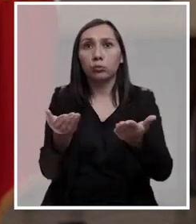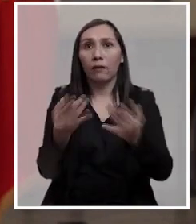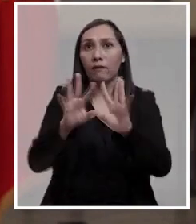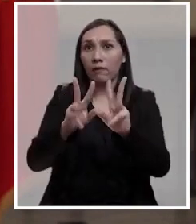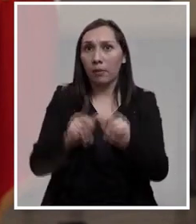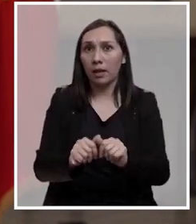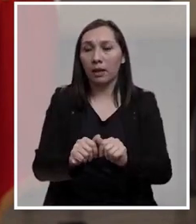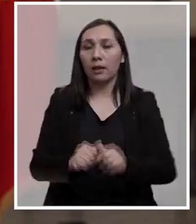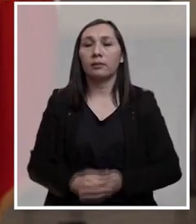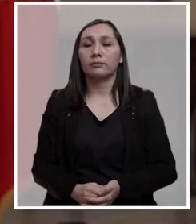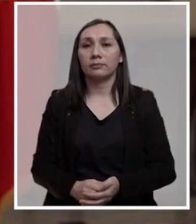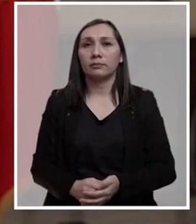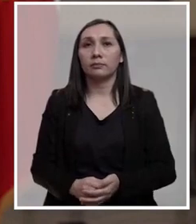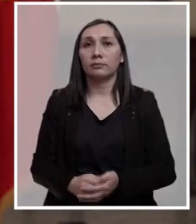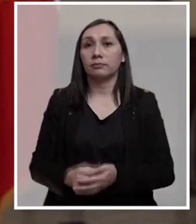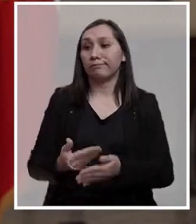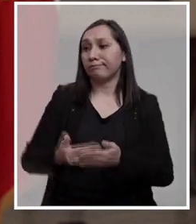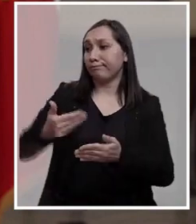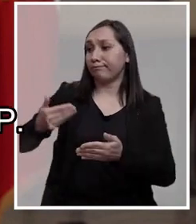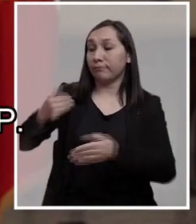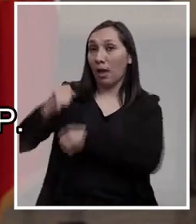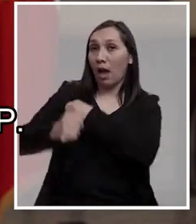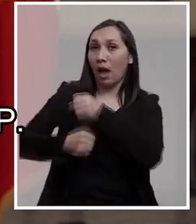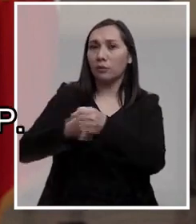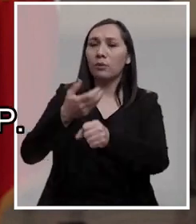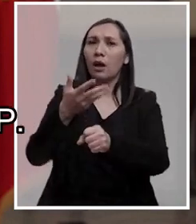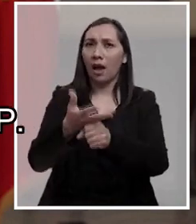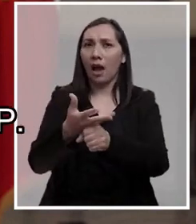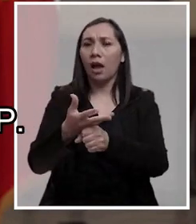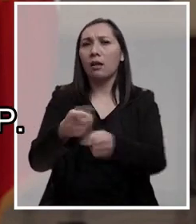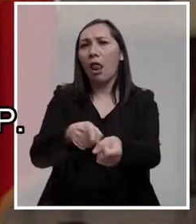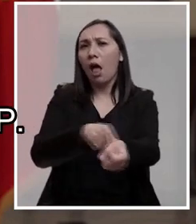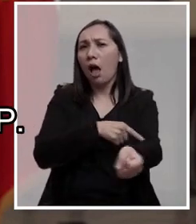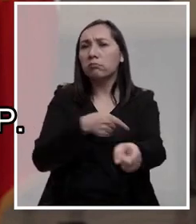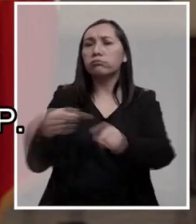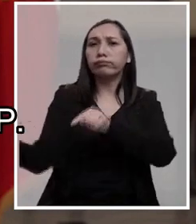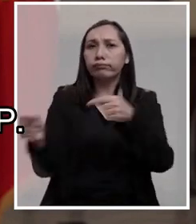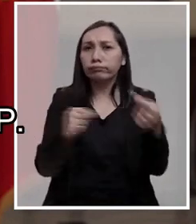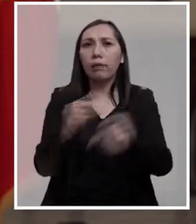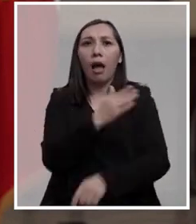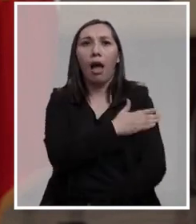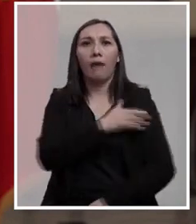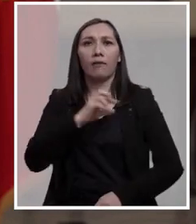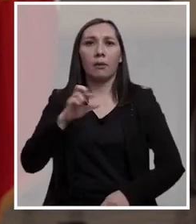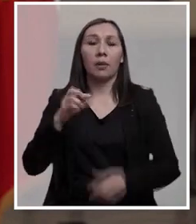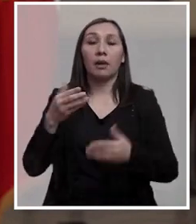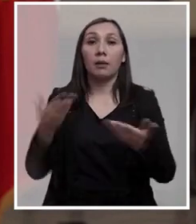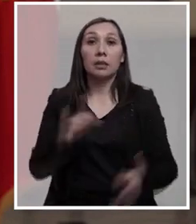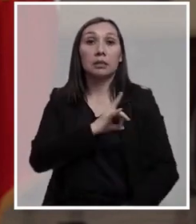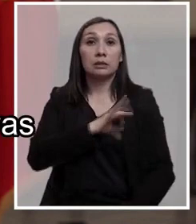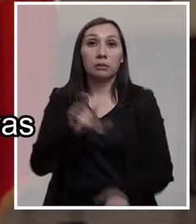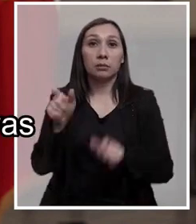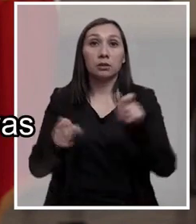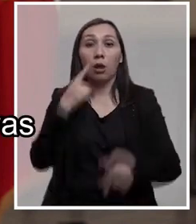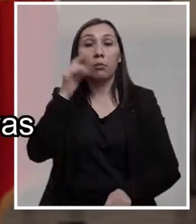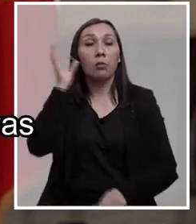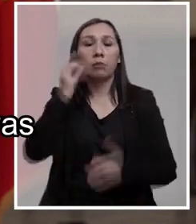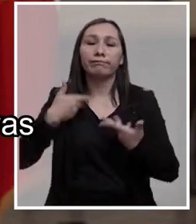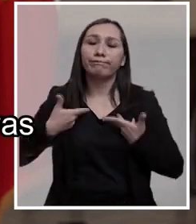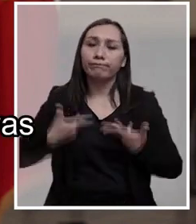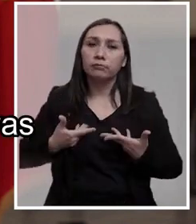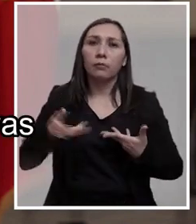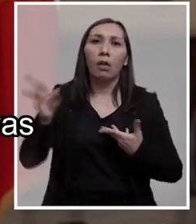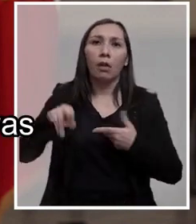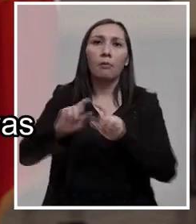las de tu familia Durante los últimos años ha existido un largo debate sobre las fps las chilenas y chilenos están